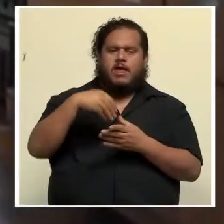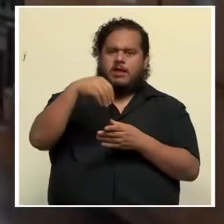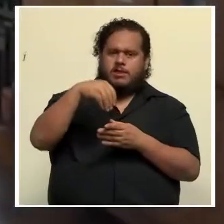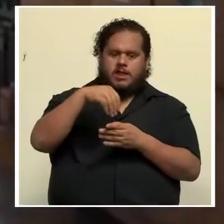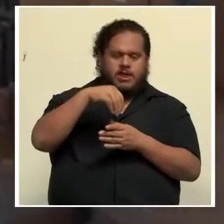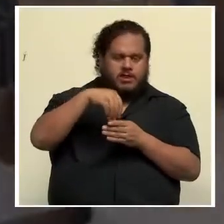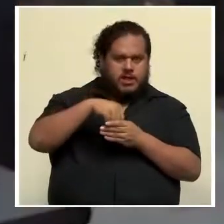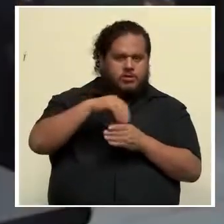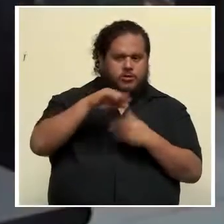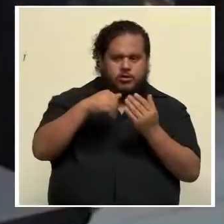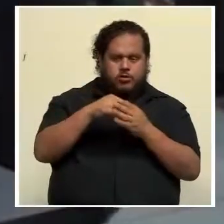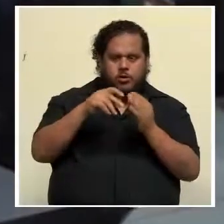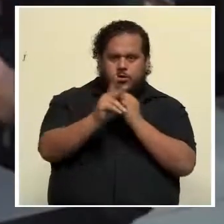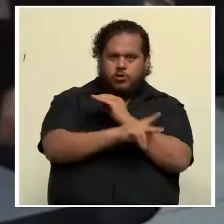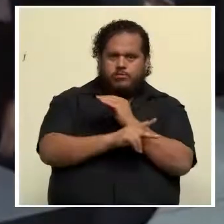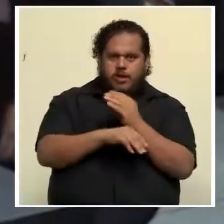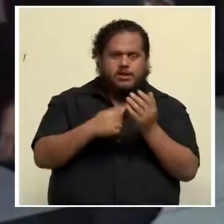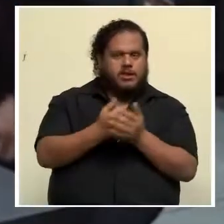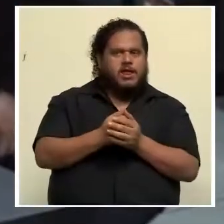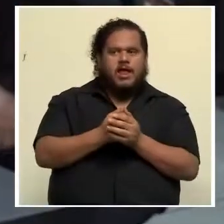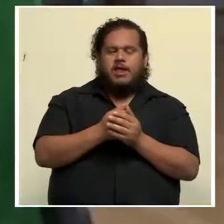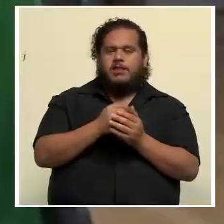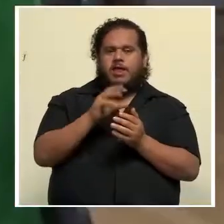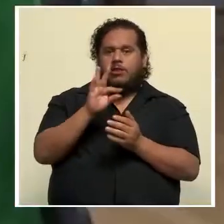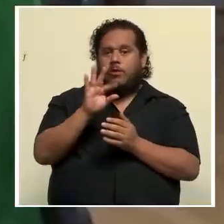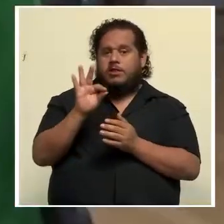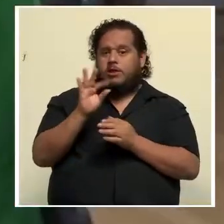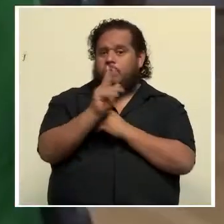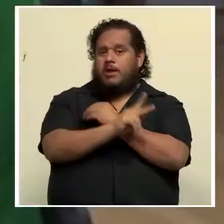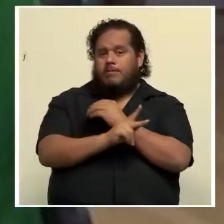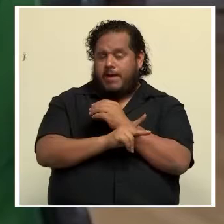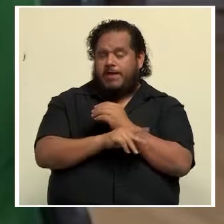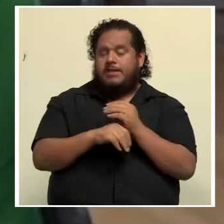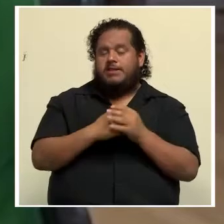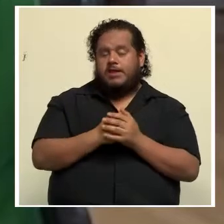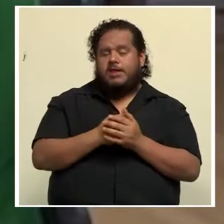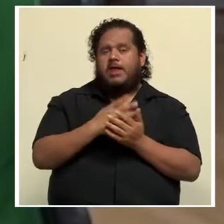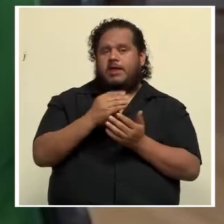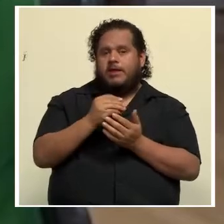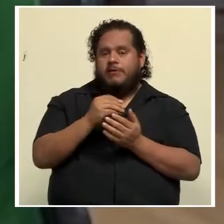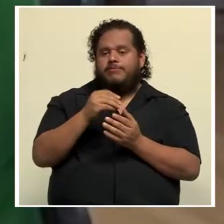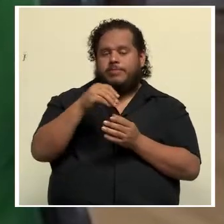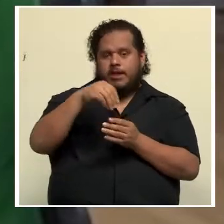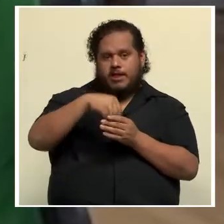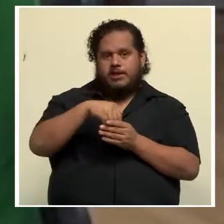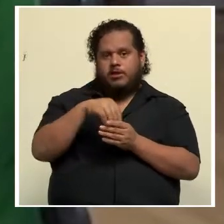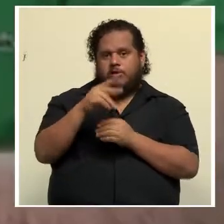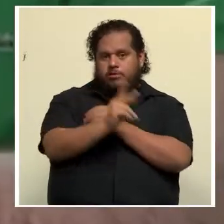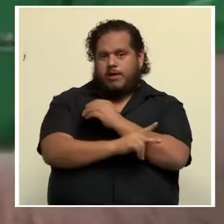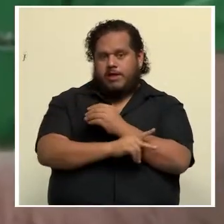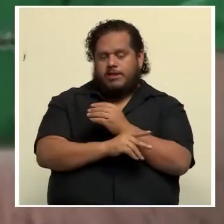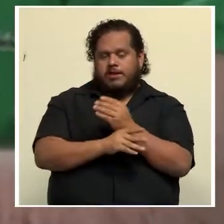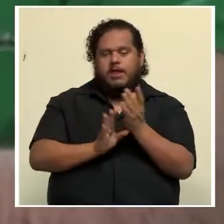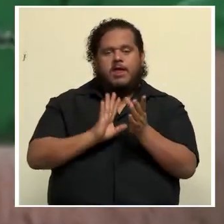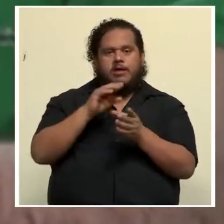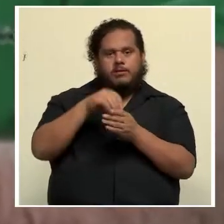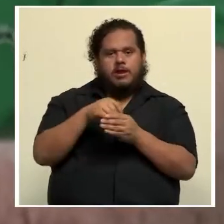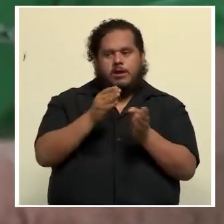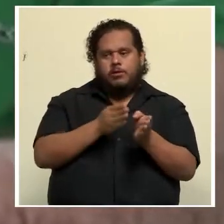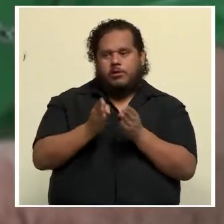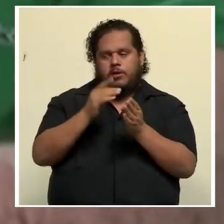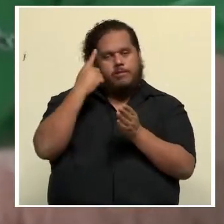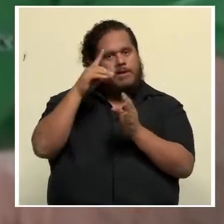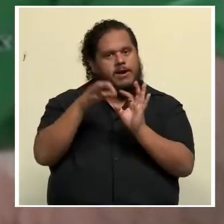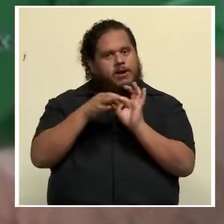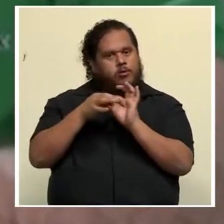desigualdad entre 99 naciones de todo el mundo. Y entre los países que participan de la Organización para la